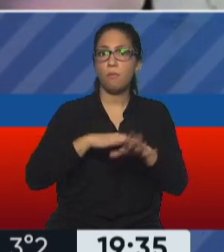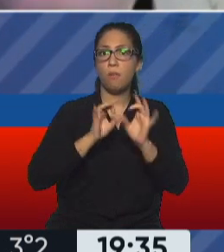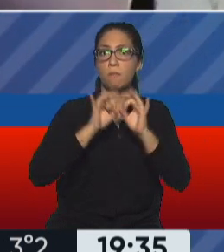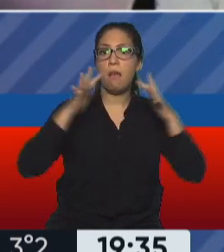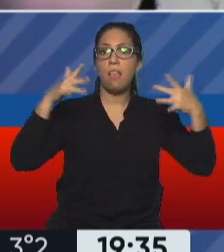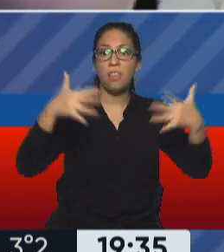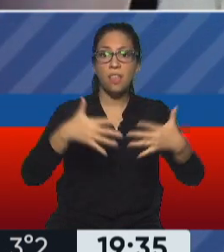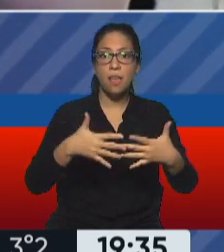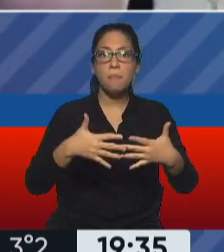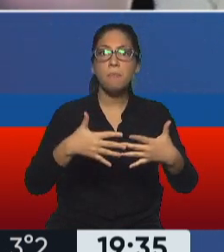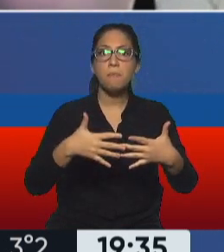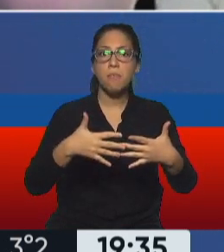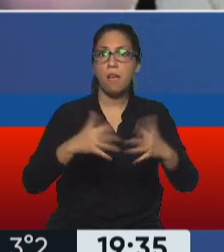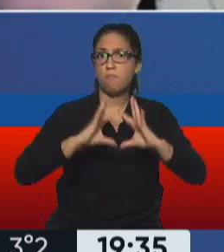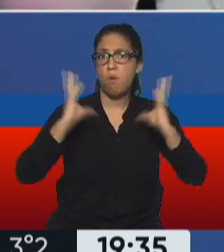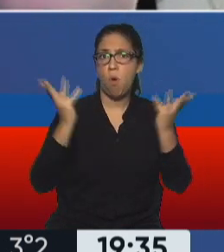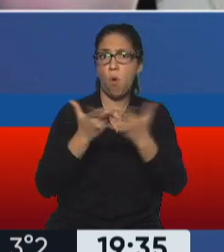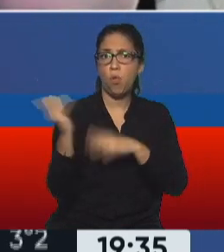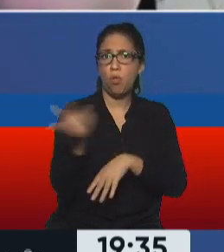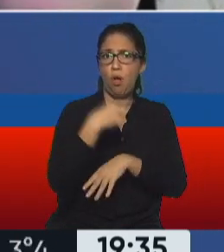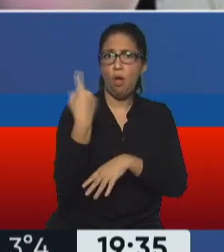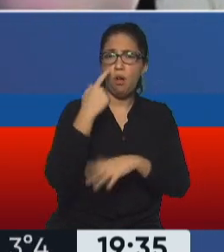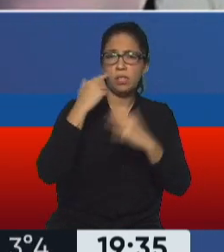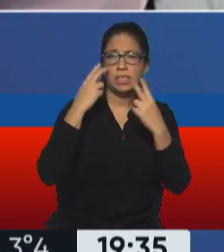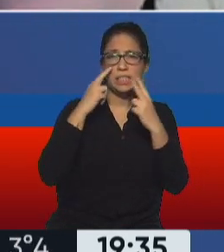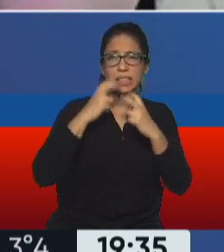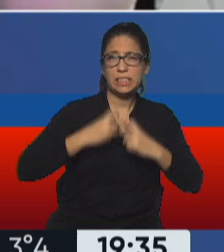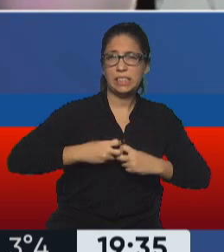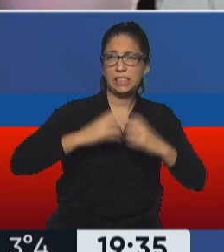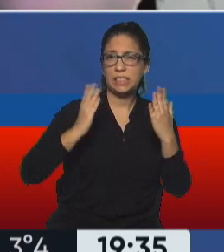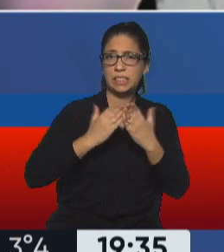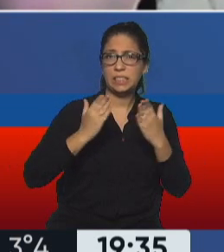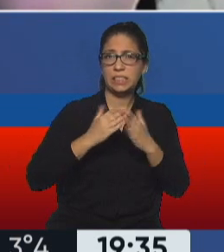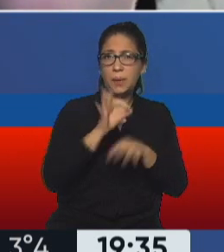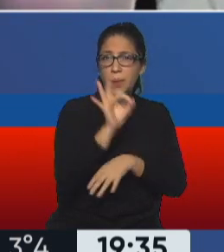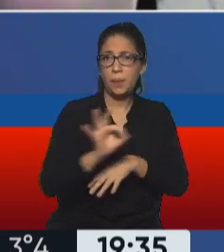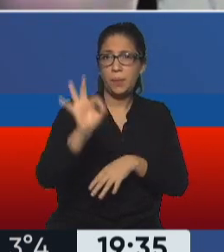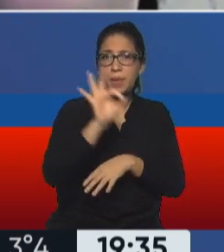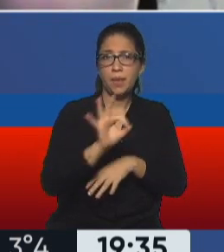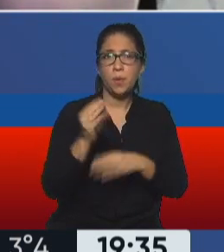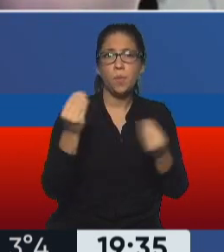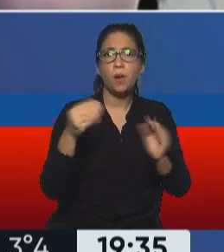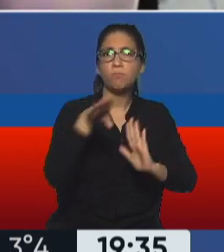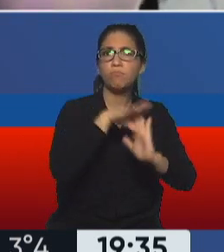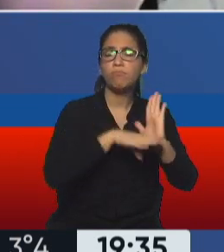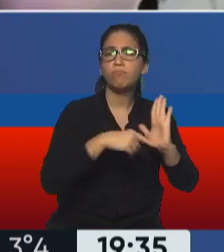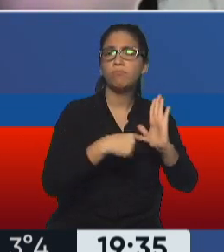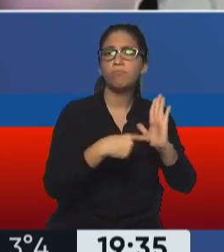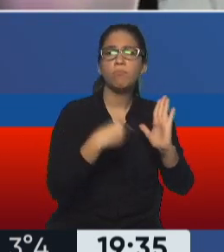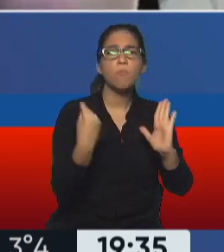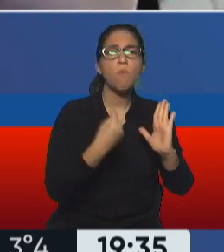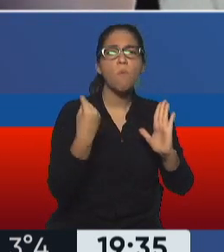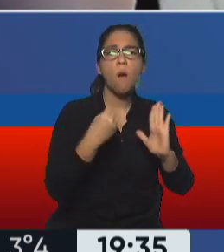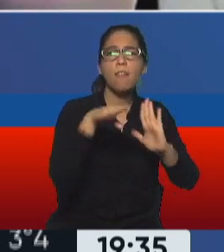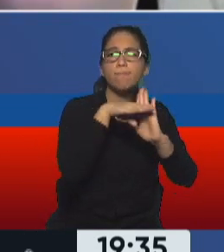en donde se sigue estudiando continuamente a este virus, ¿cuáles son los abordajes o qué criterios se tienen en